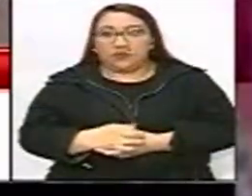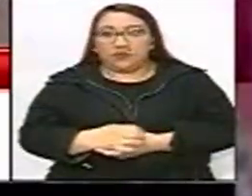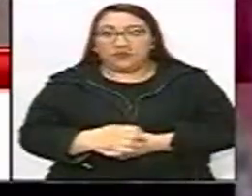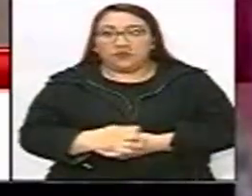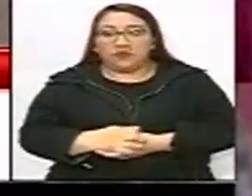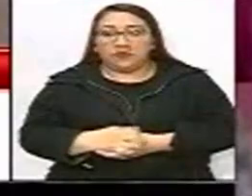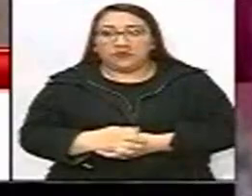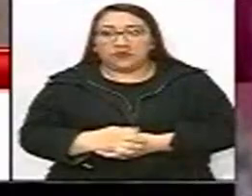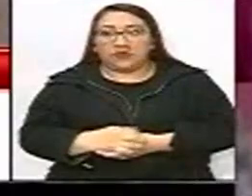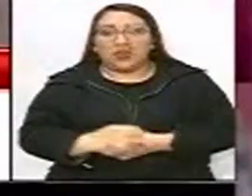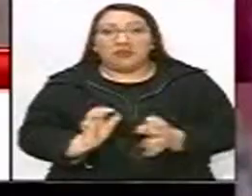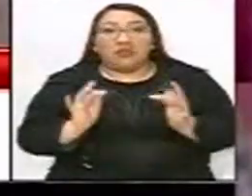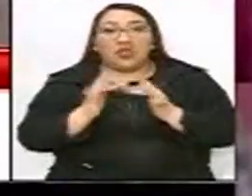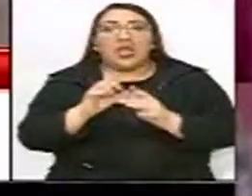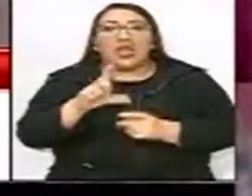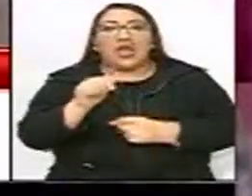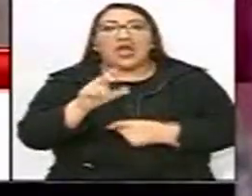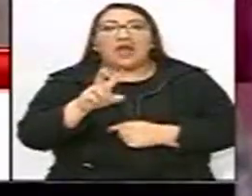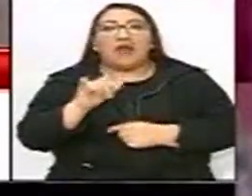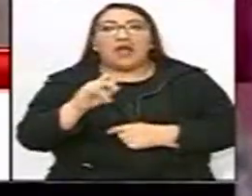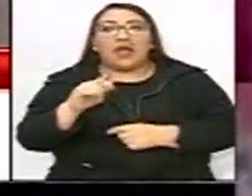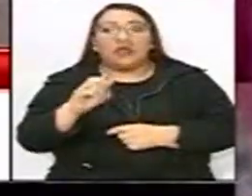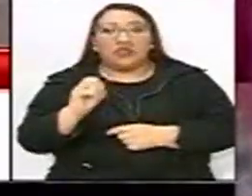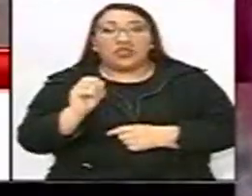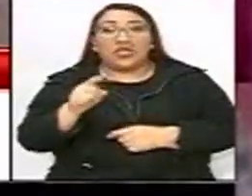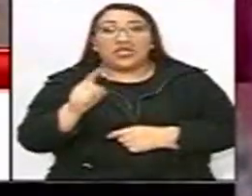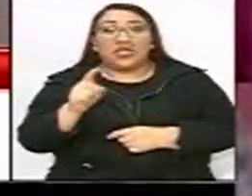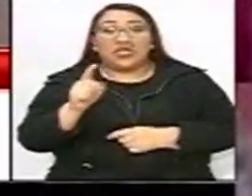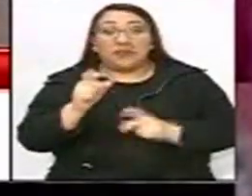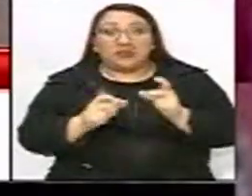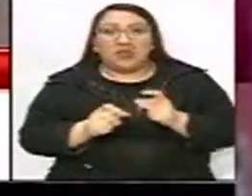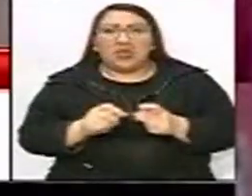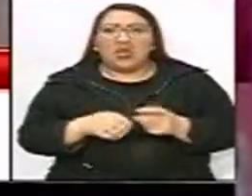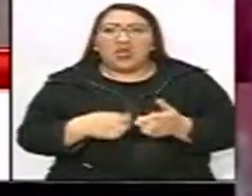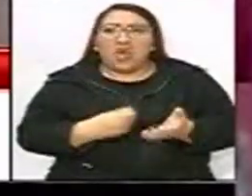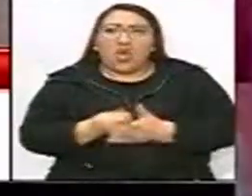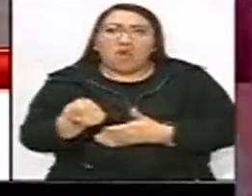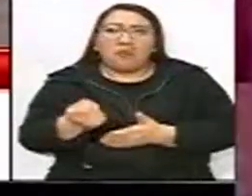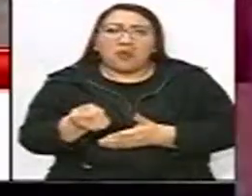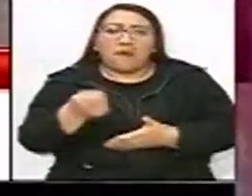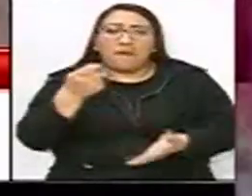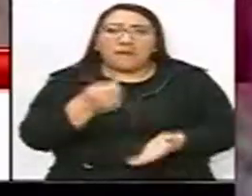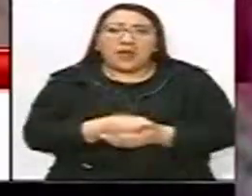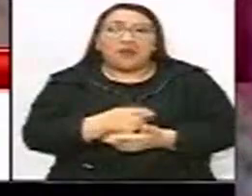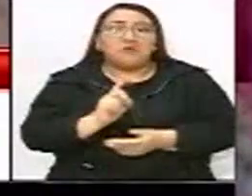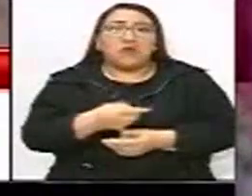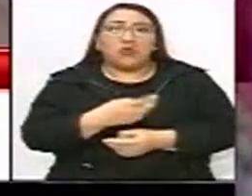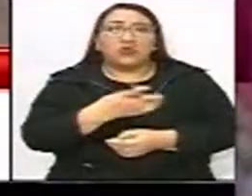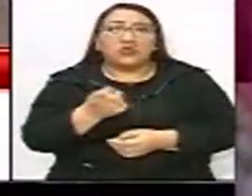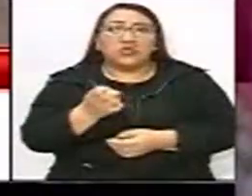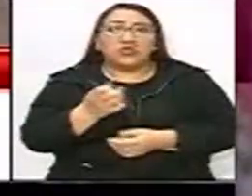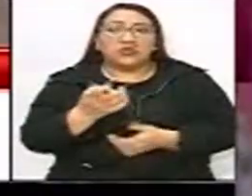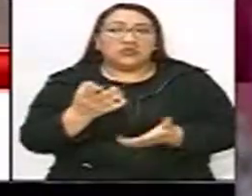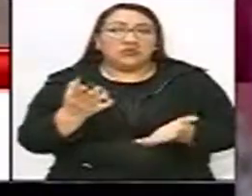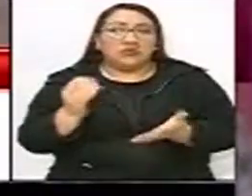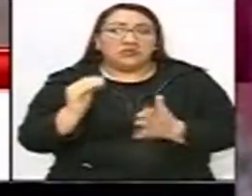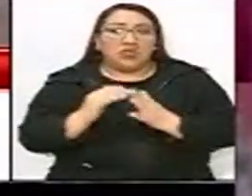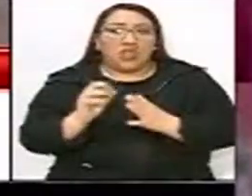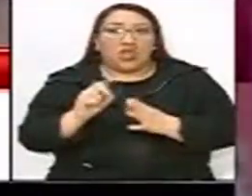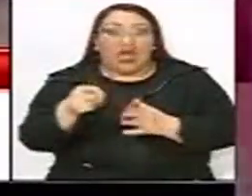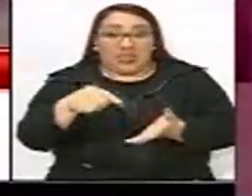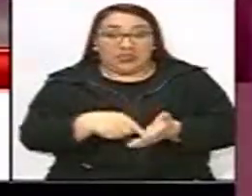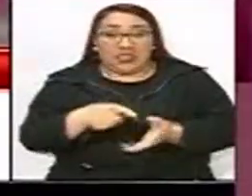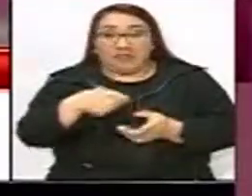y vinculada a Lavallato. Y los señores franceses compran y pagan 1.450 millones de dólares. Aquí están